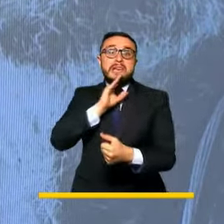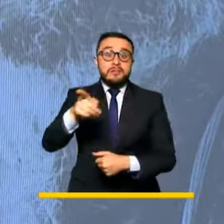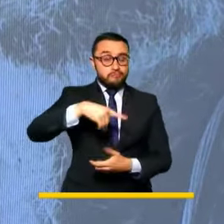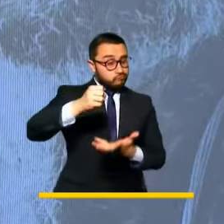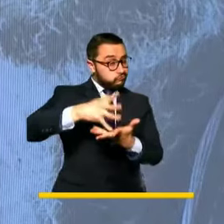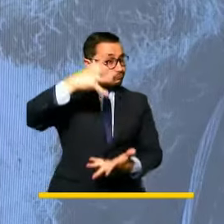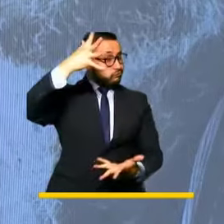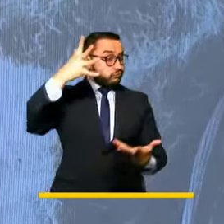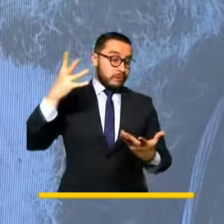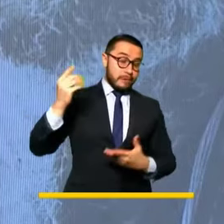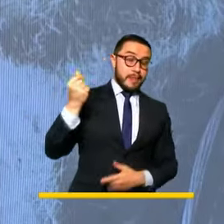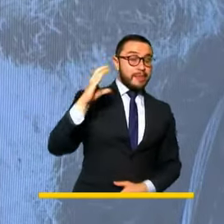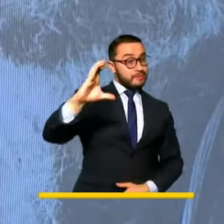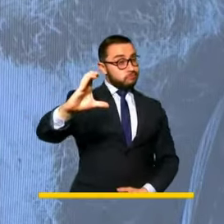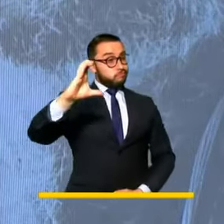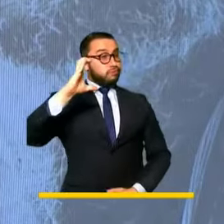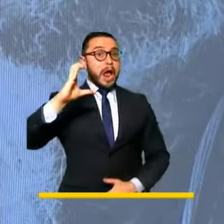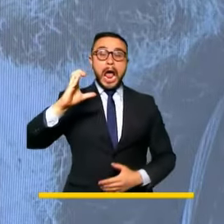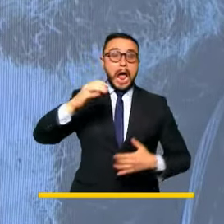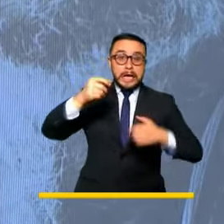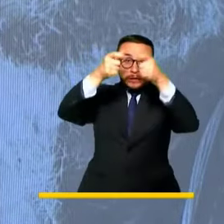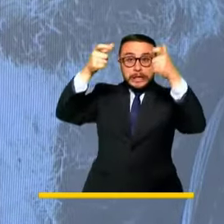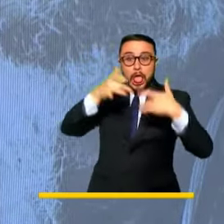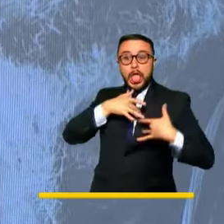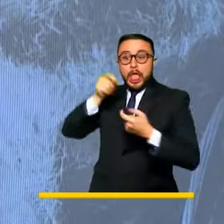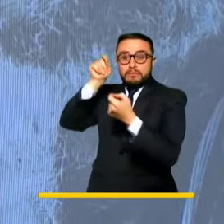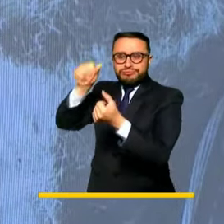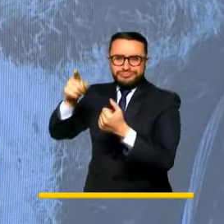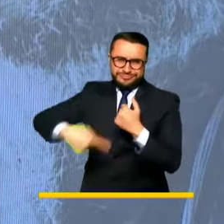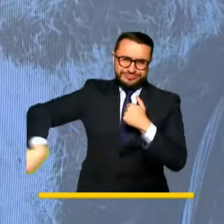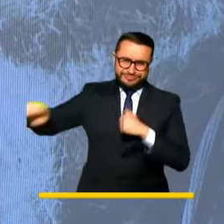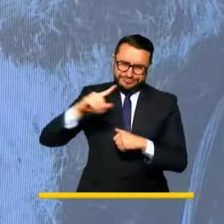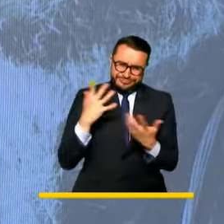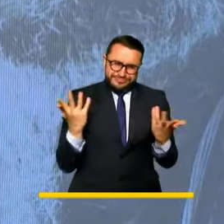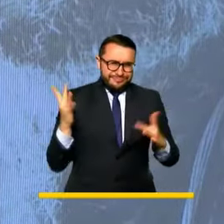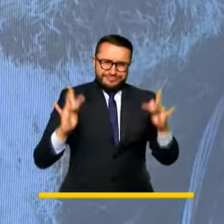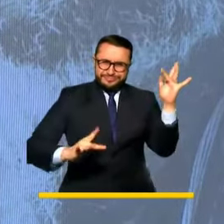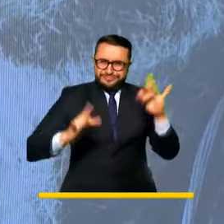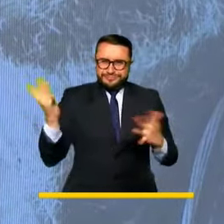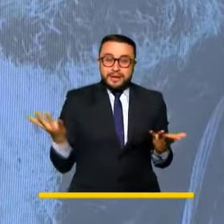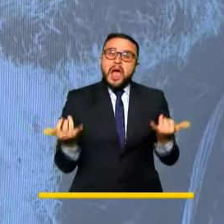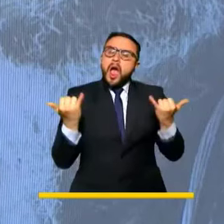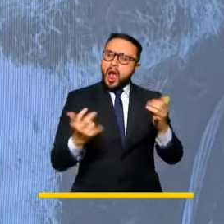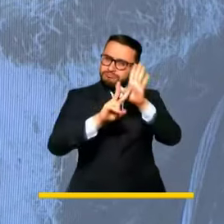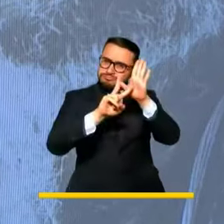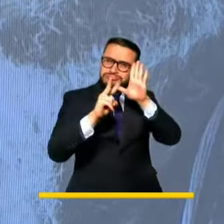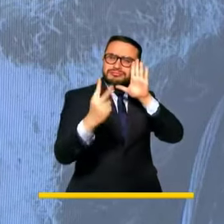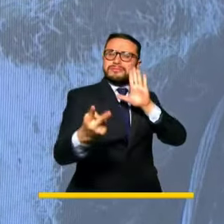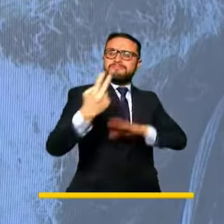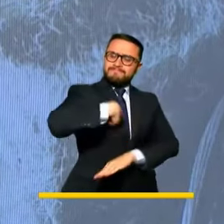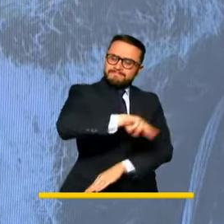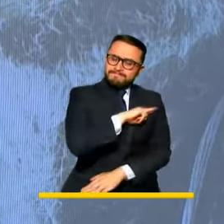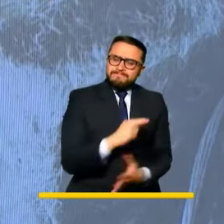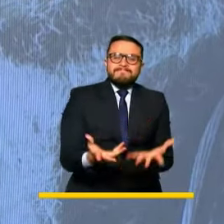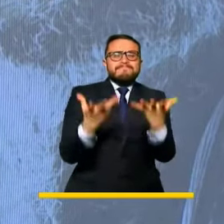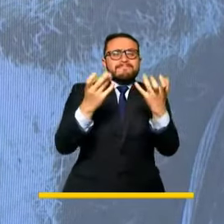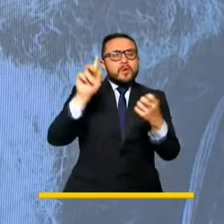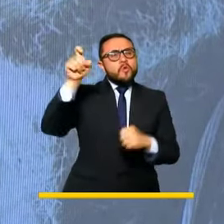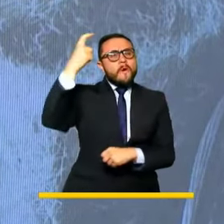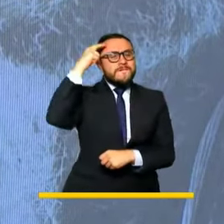los que más altos salarios han tenido durante su vida laboral. Esta reforma pondría al gobierno